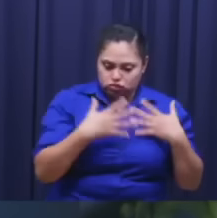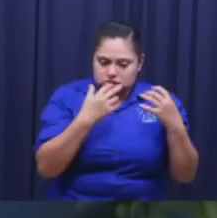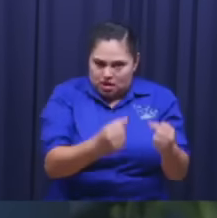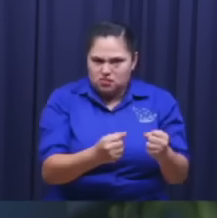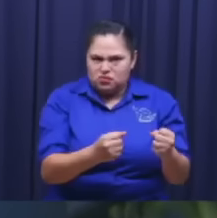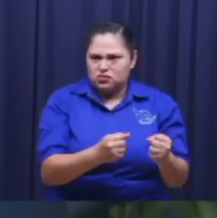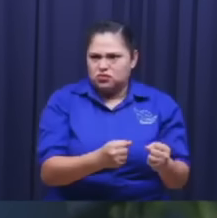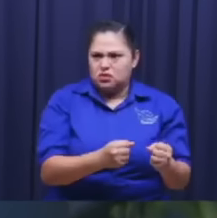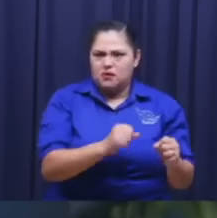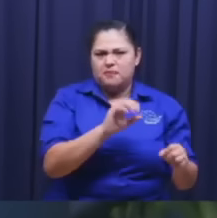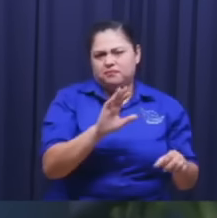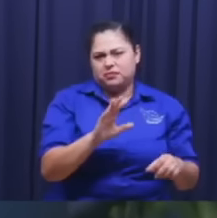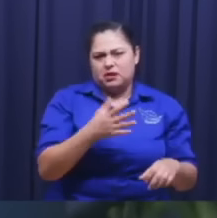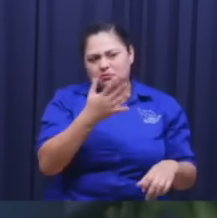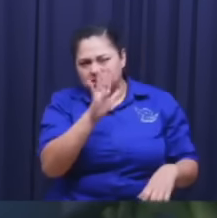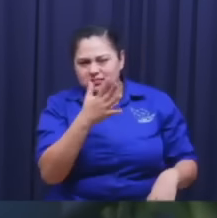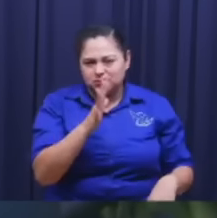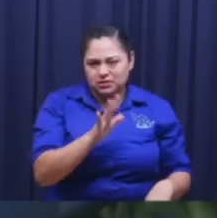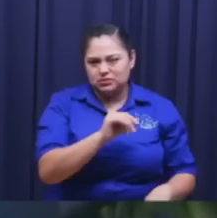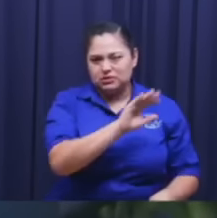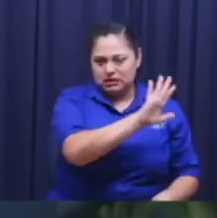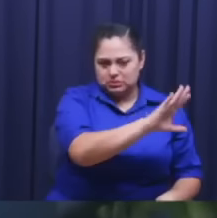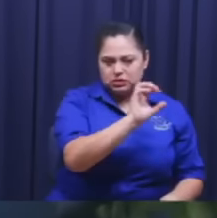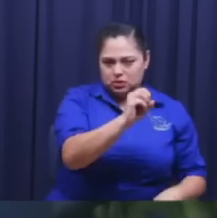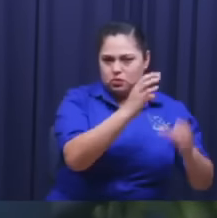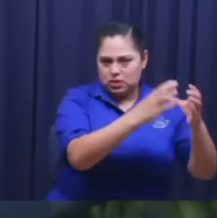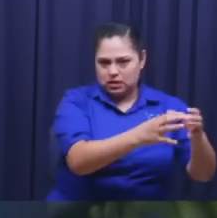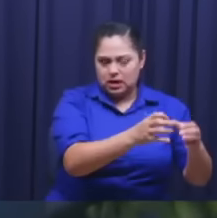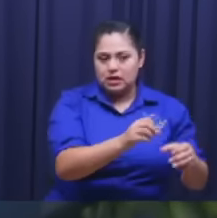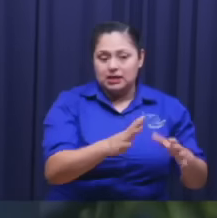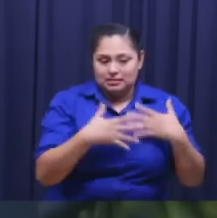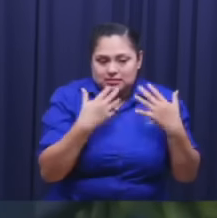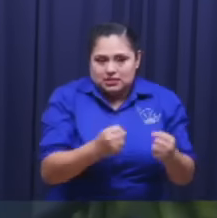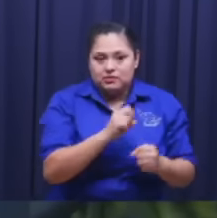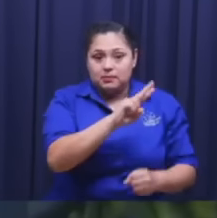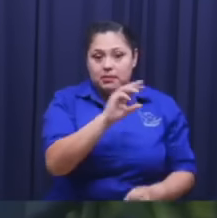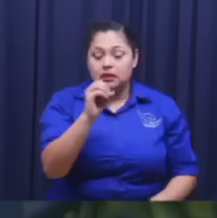sanaban unos 20.